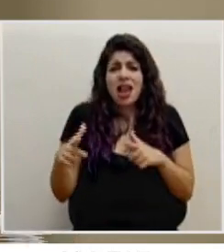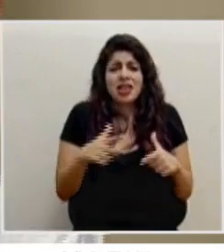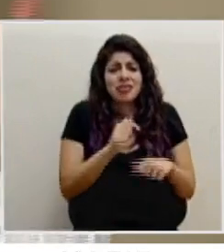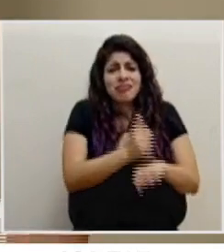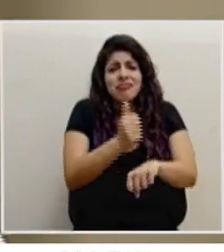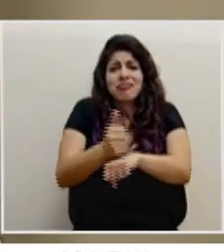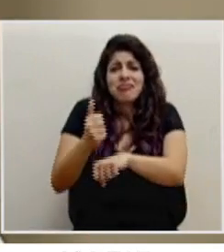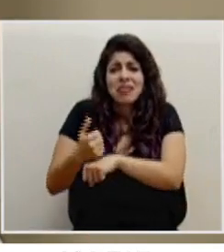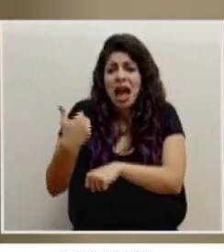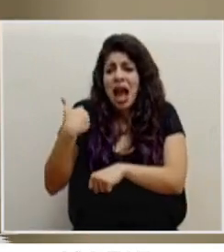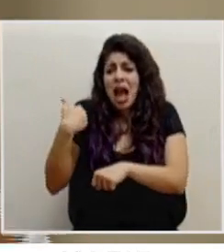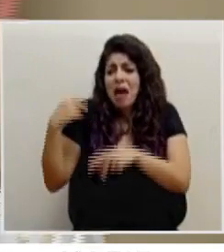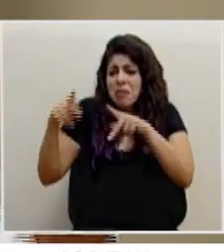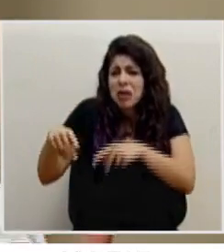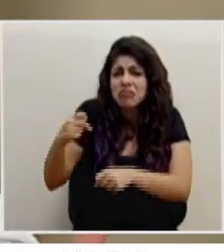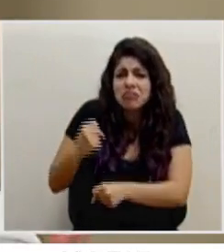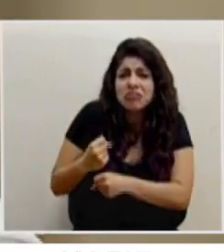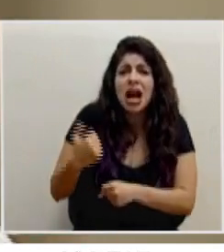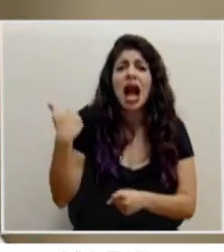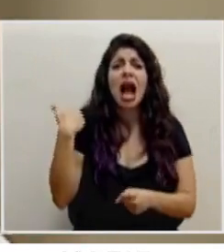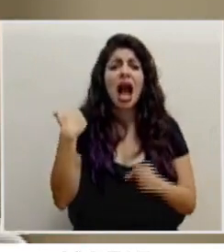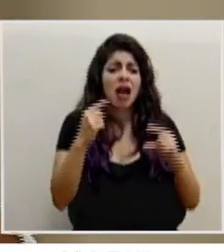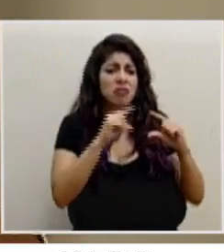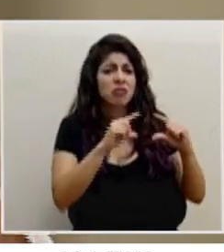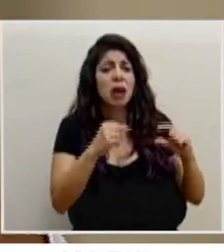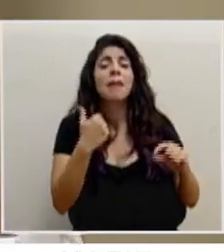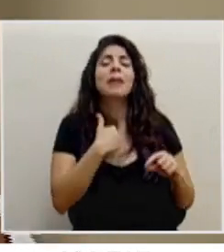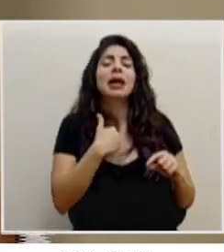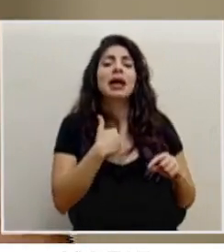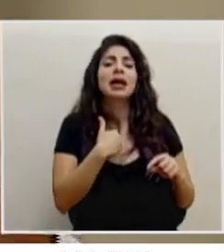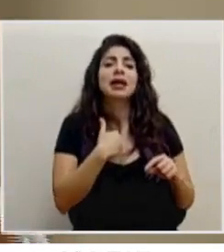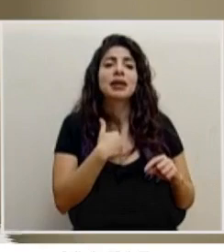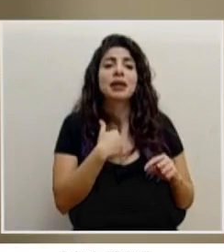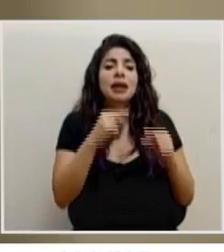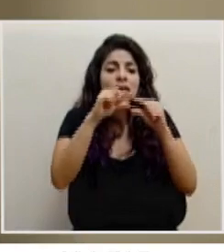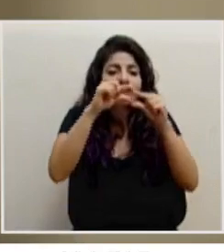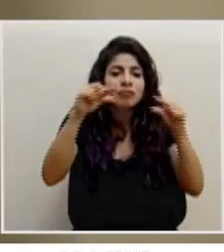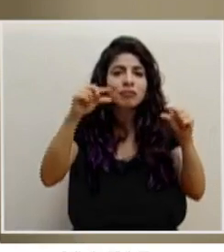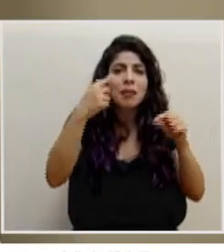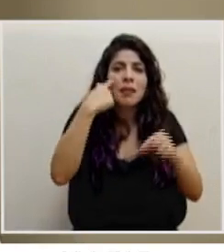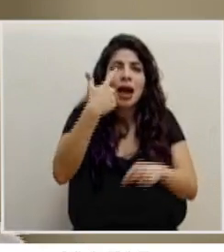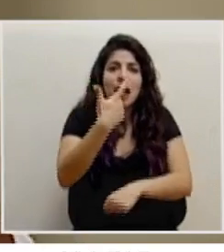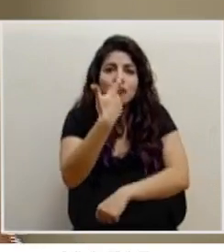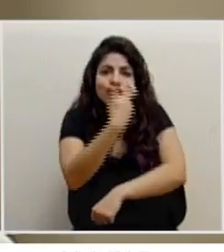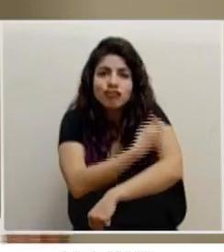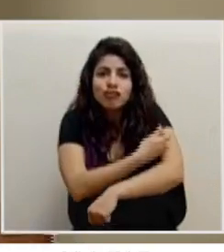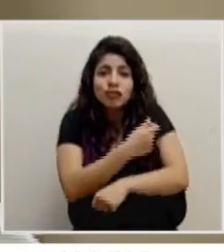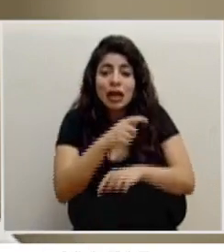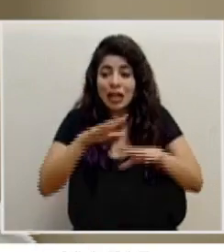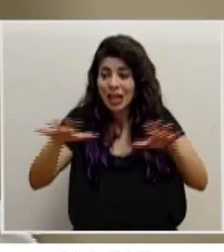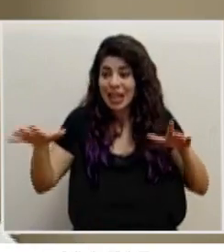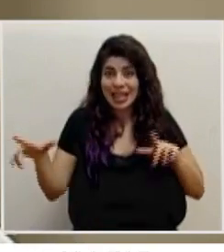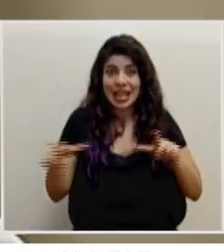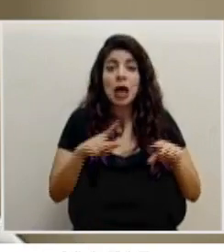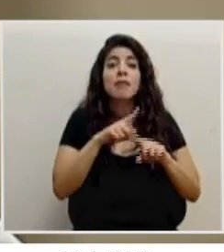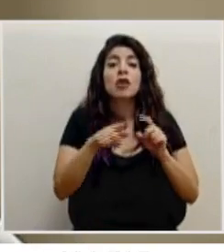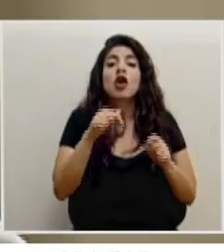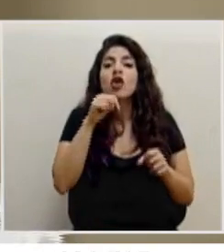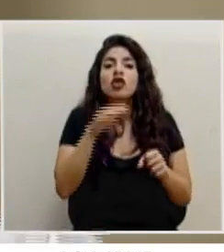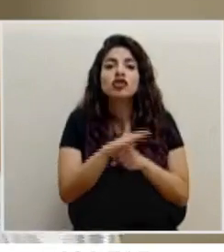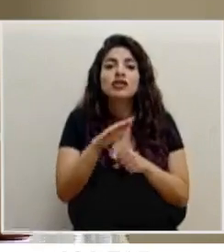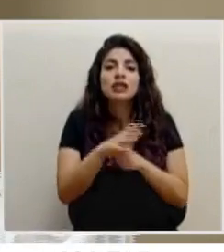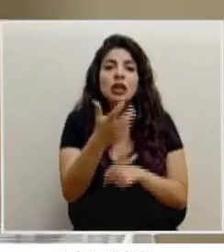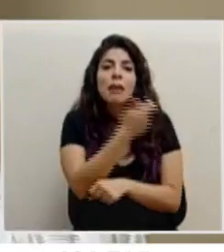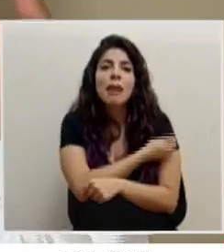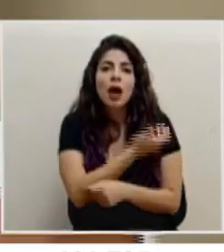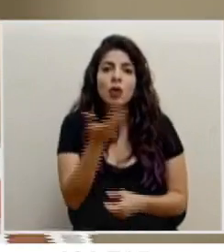eso. Tenemos el personal, tenemos las dosis, tenemos las jeringas para poner las vacunas, pero no tenemos suficientes vacunas,